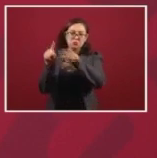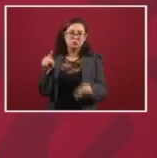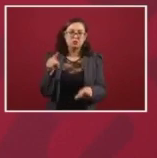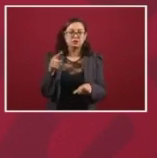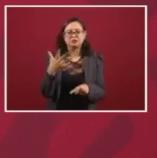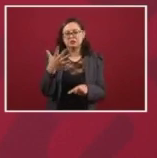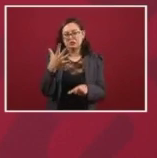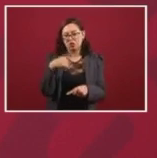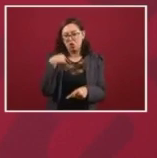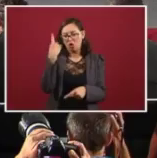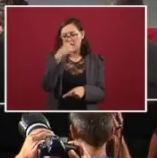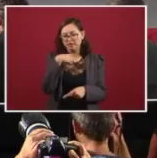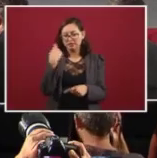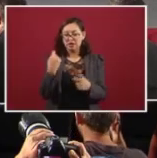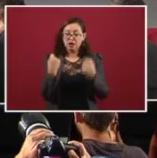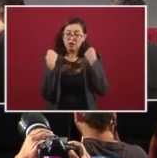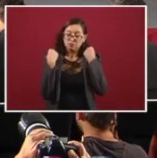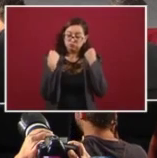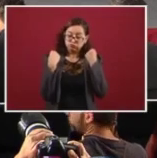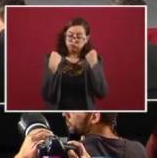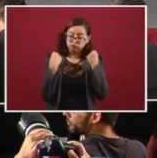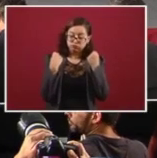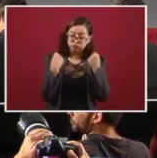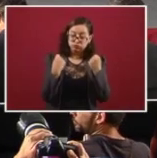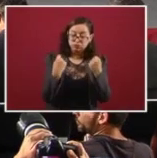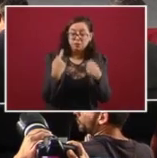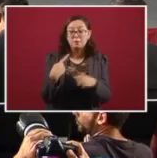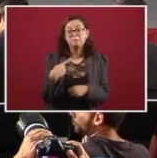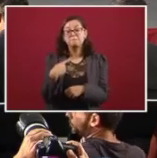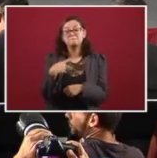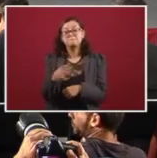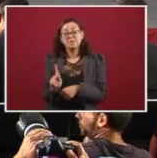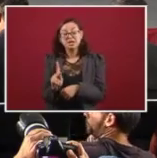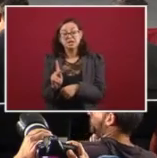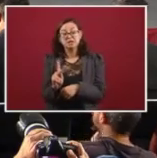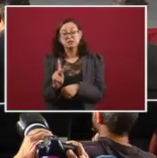5 horas. Pero en el camino